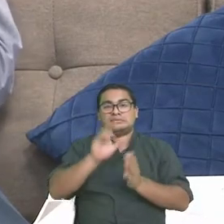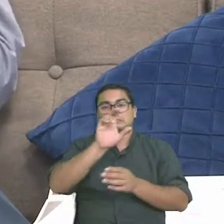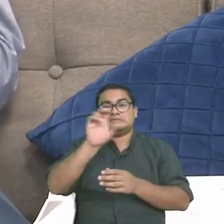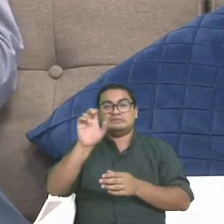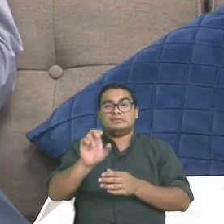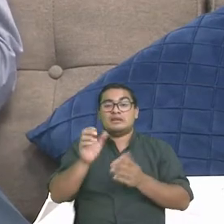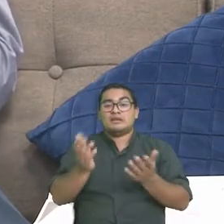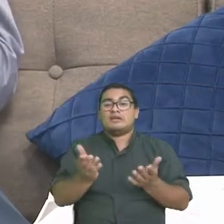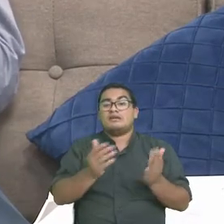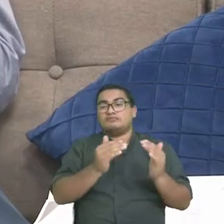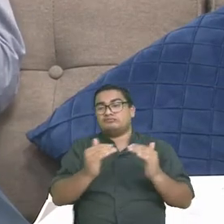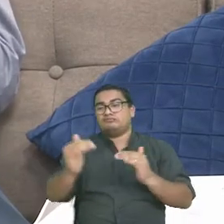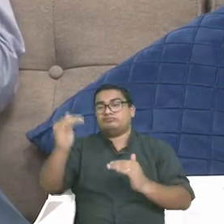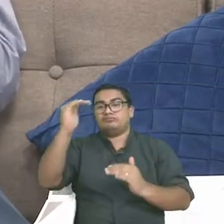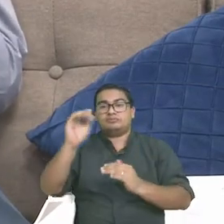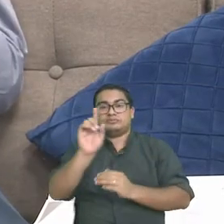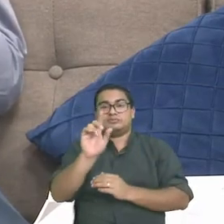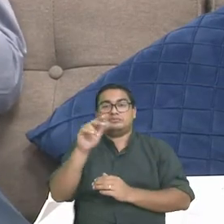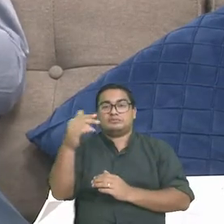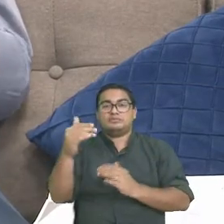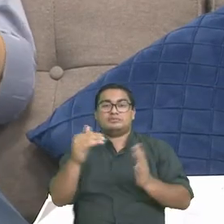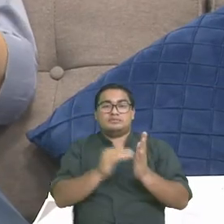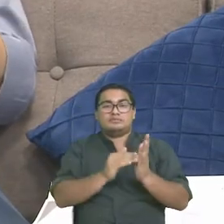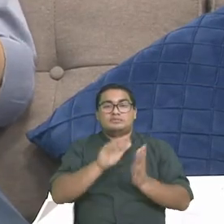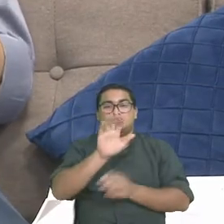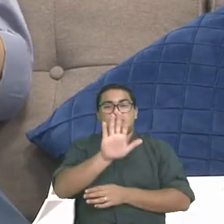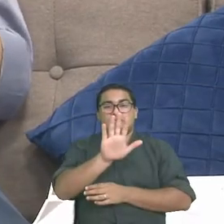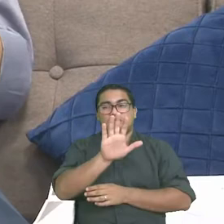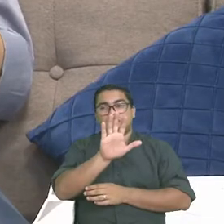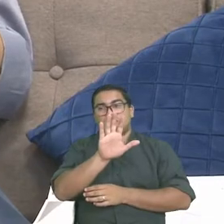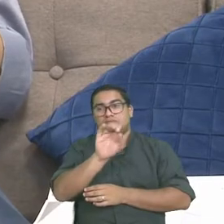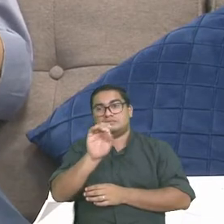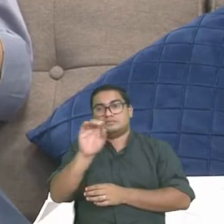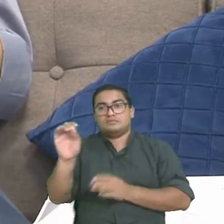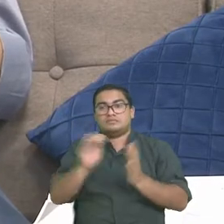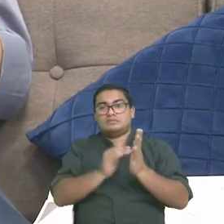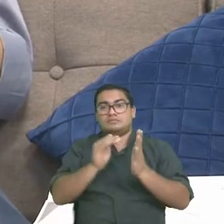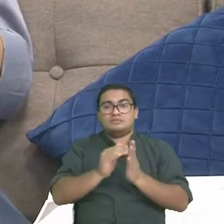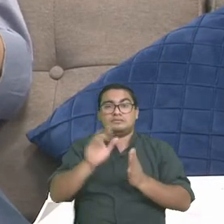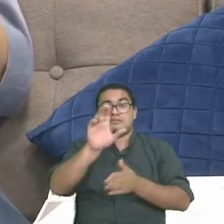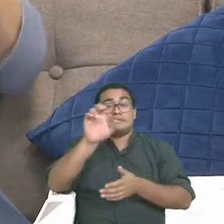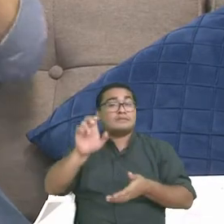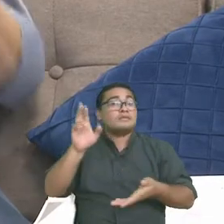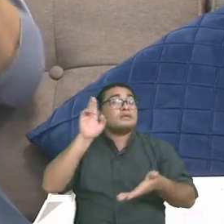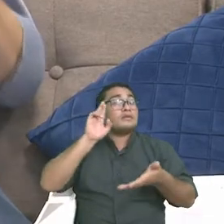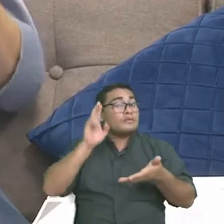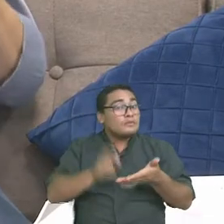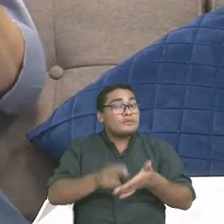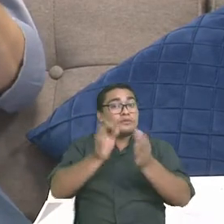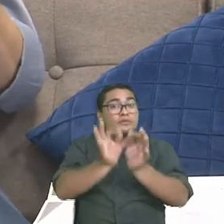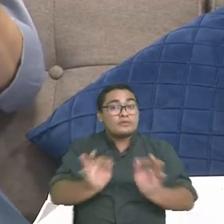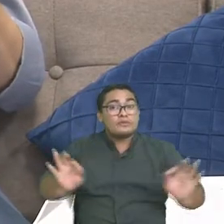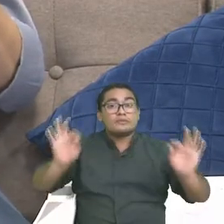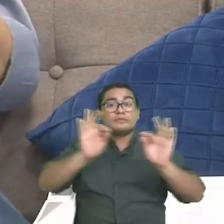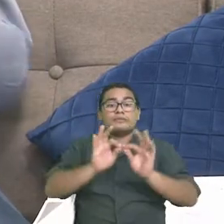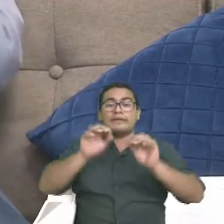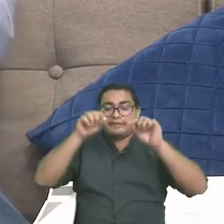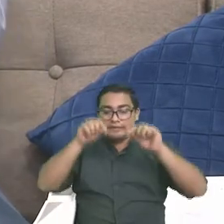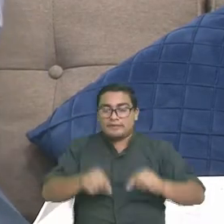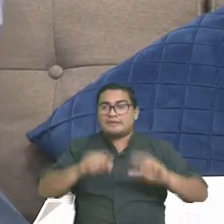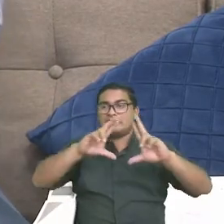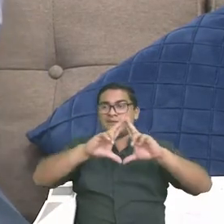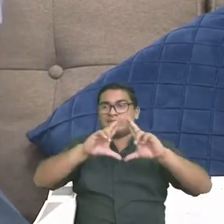en 18.500 millones de córdoba. Y nunca perdás de vista que este país